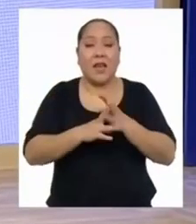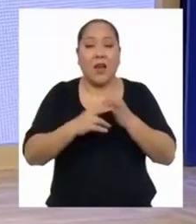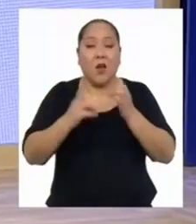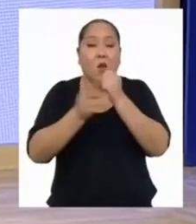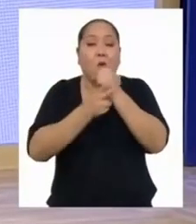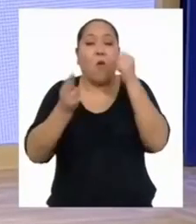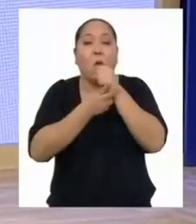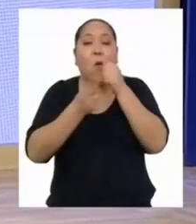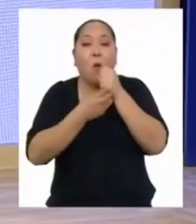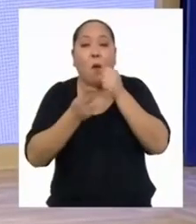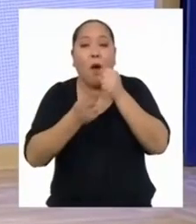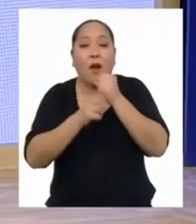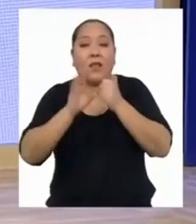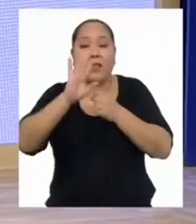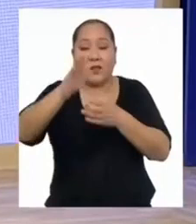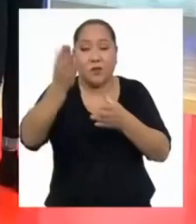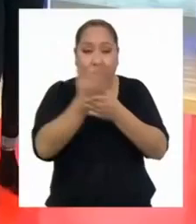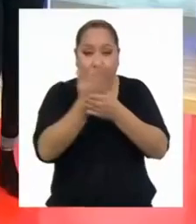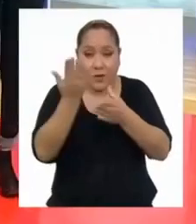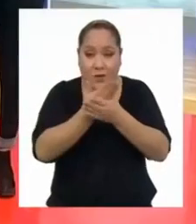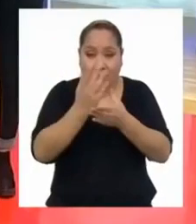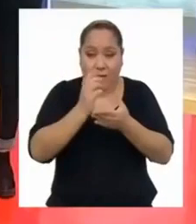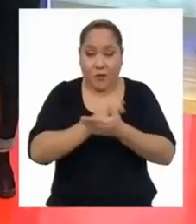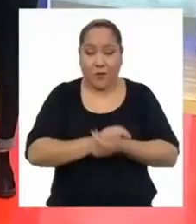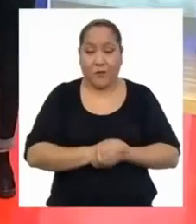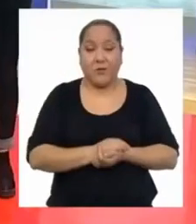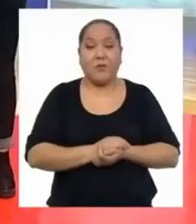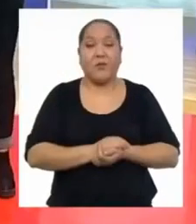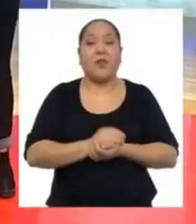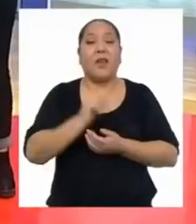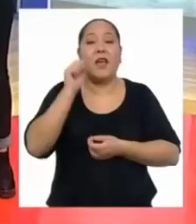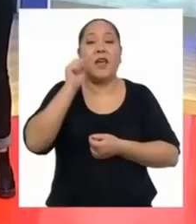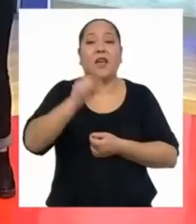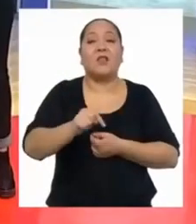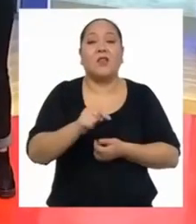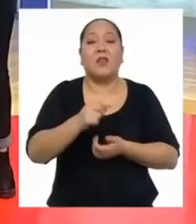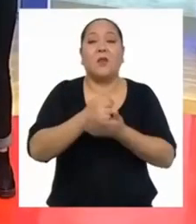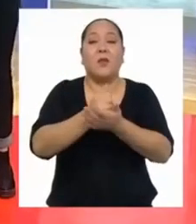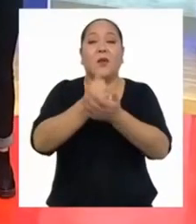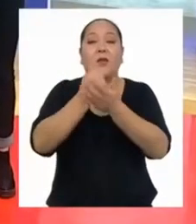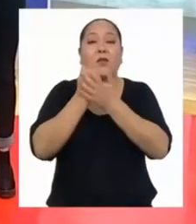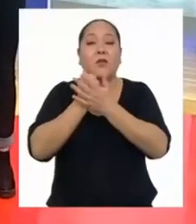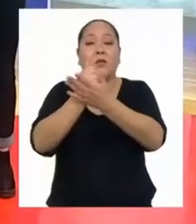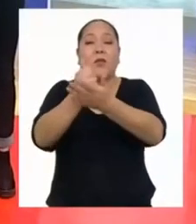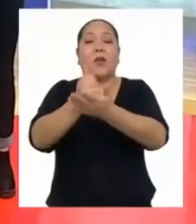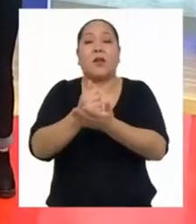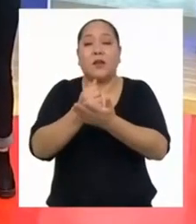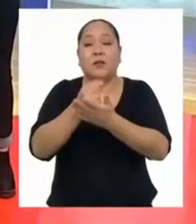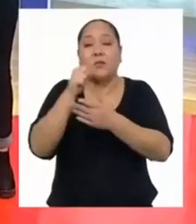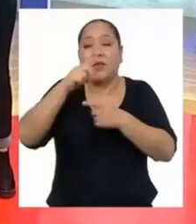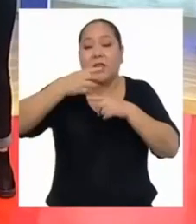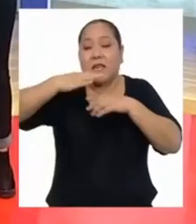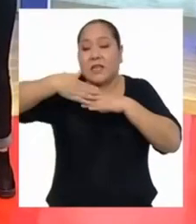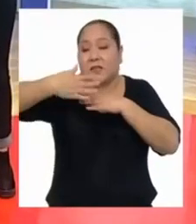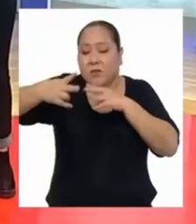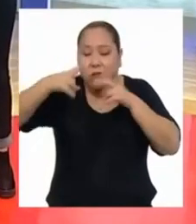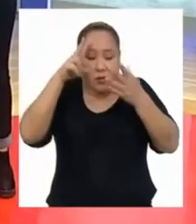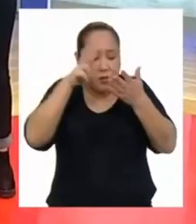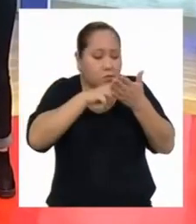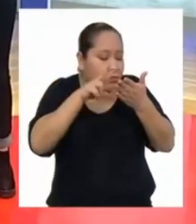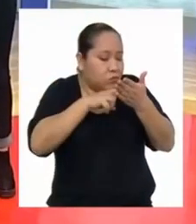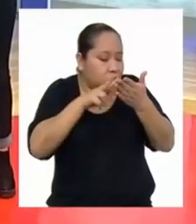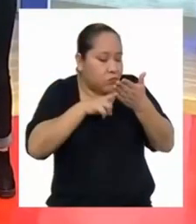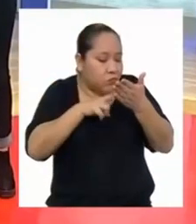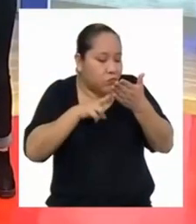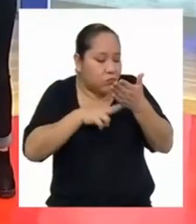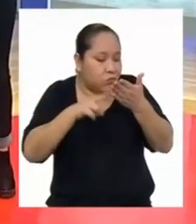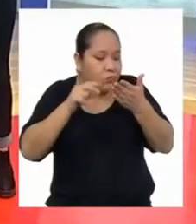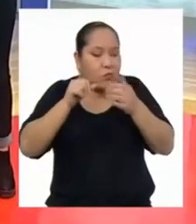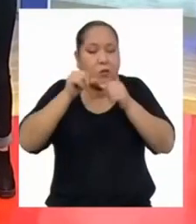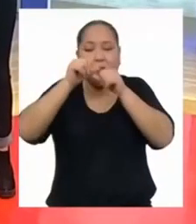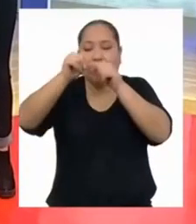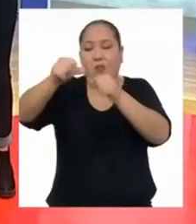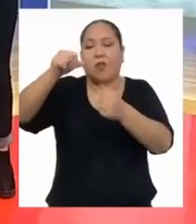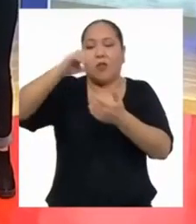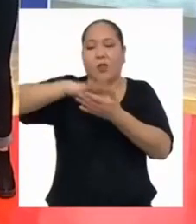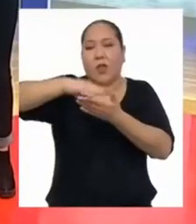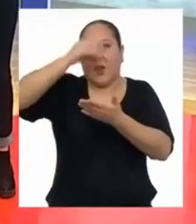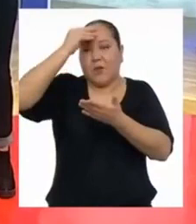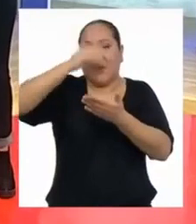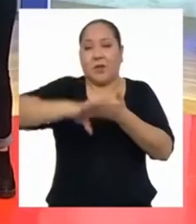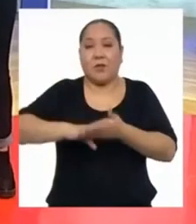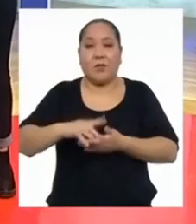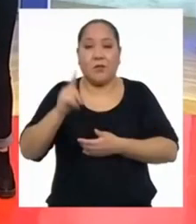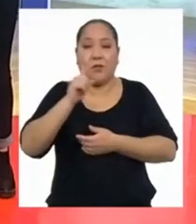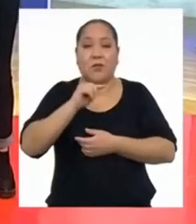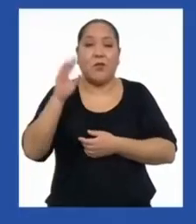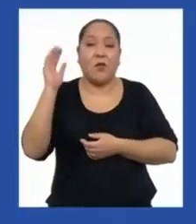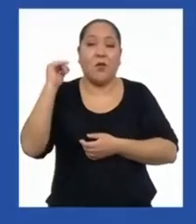en su portafolio de trabajo. Les será muy útil para luego repasar y seguir aprendiendo. No podemos despedirnos sin